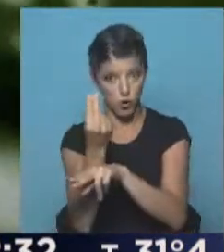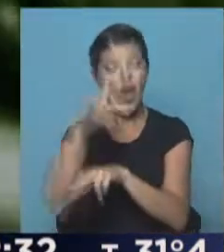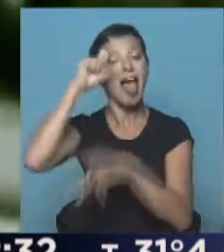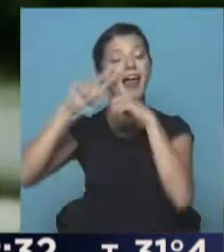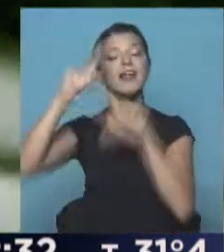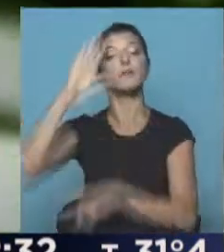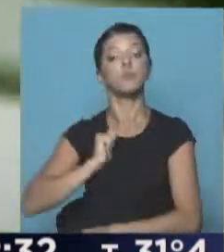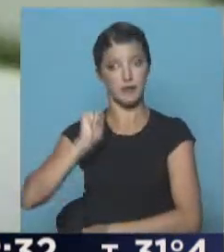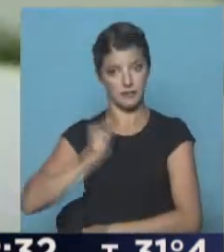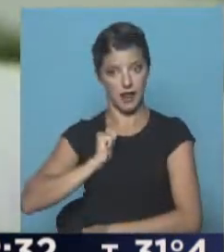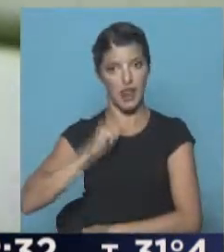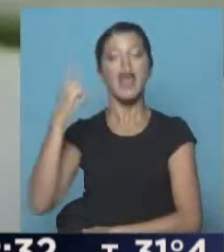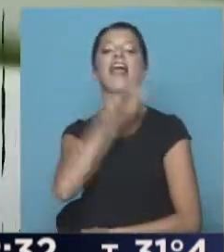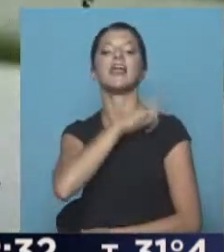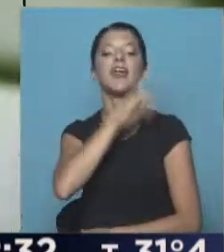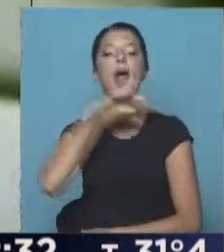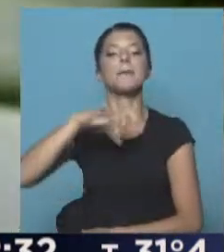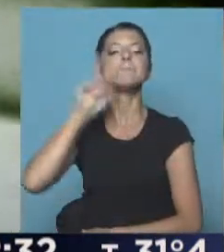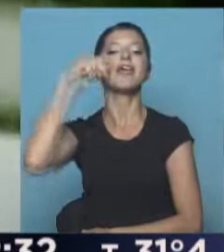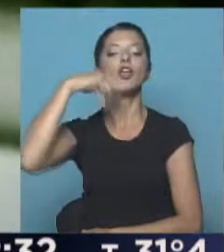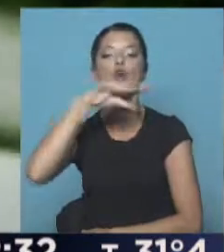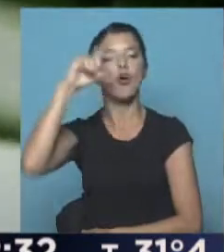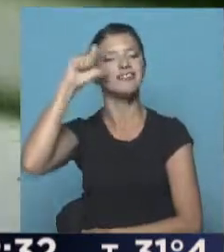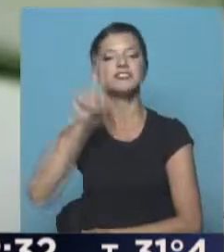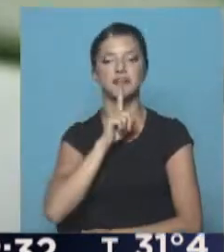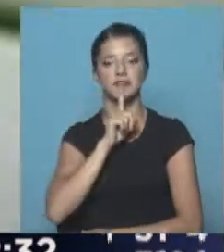el general augusto pinochet ugarte